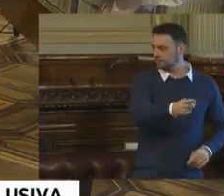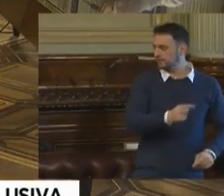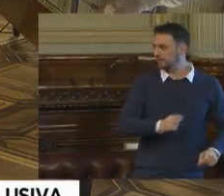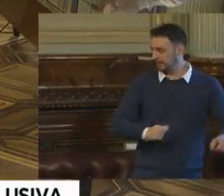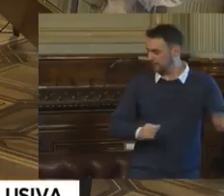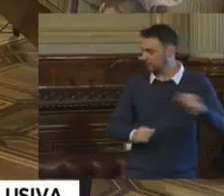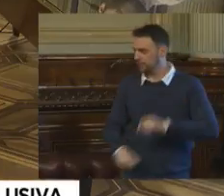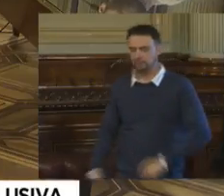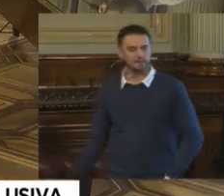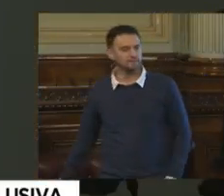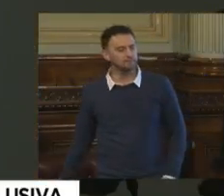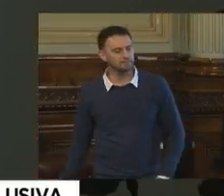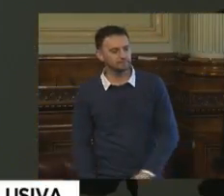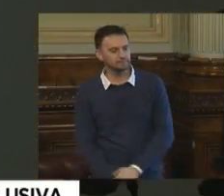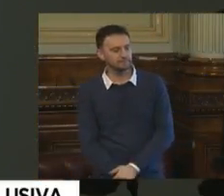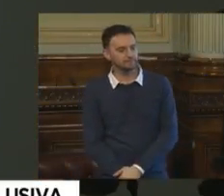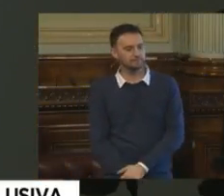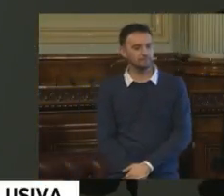nuevos